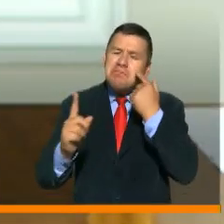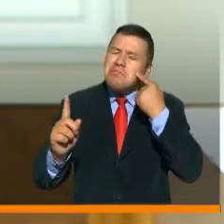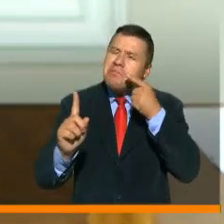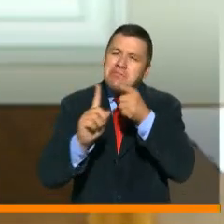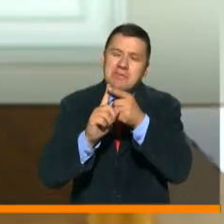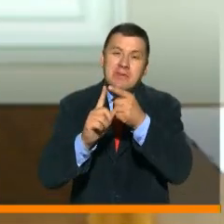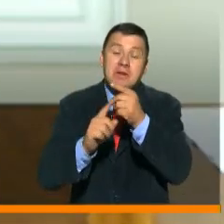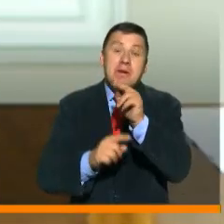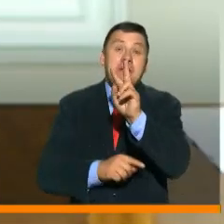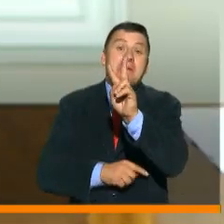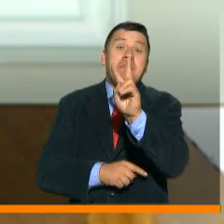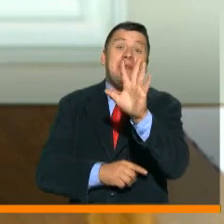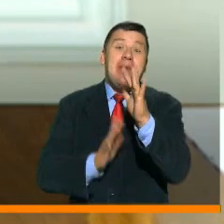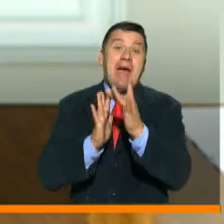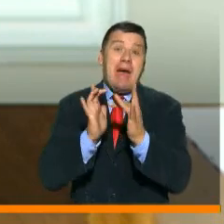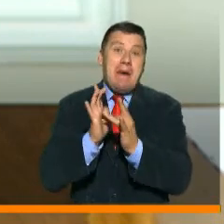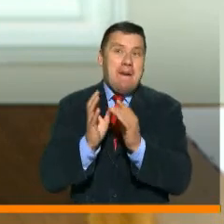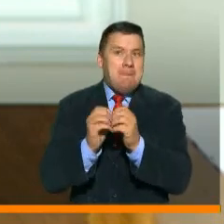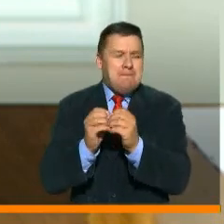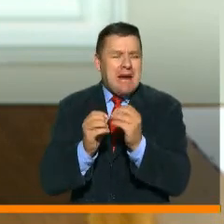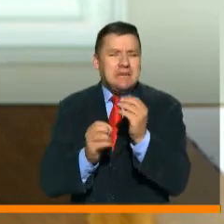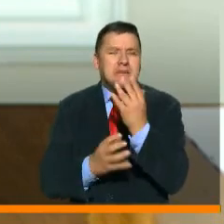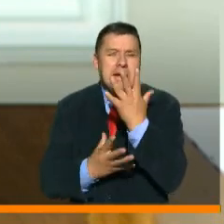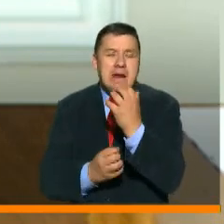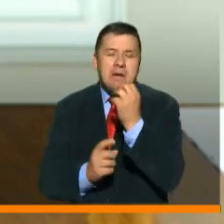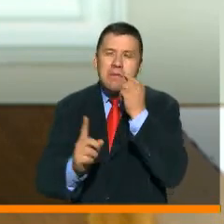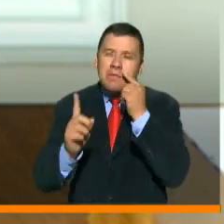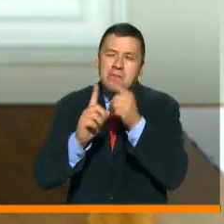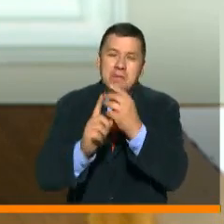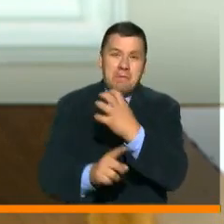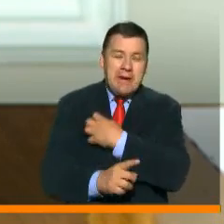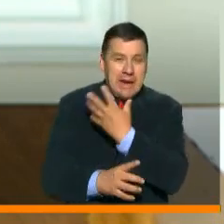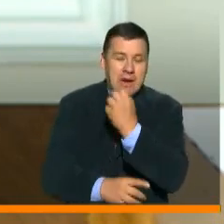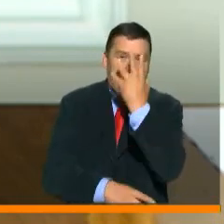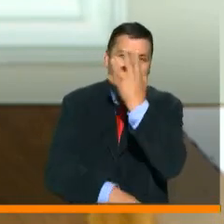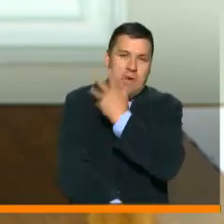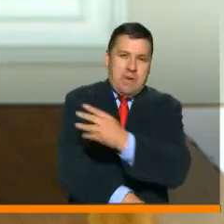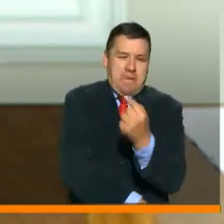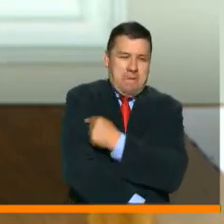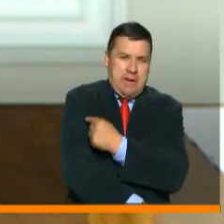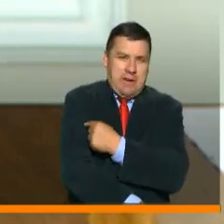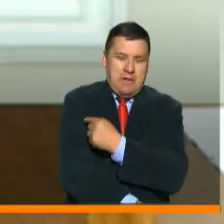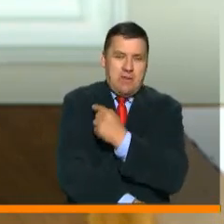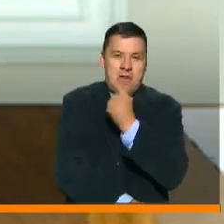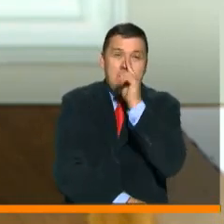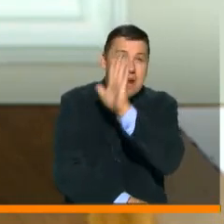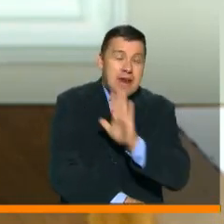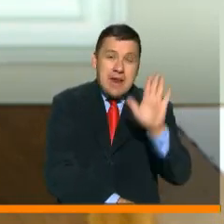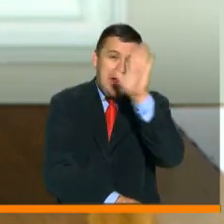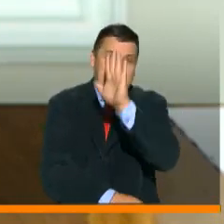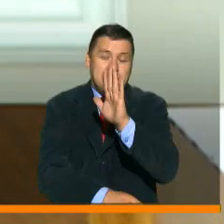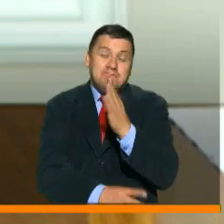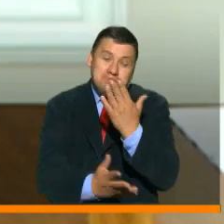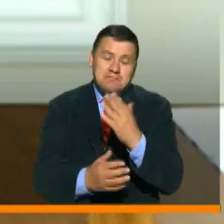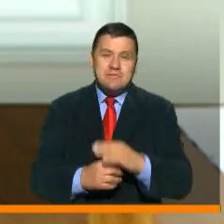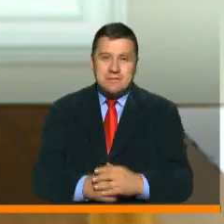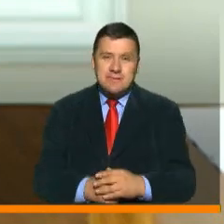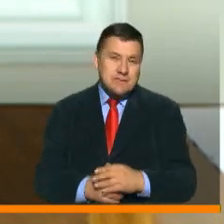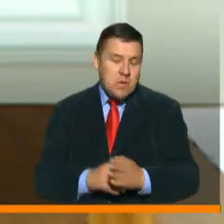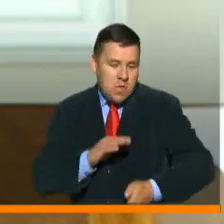tardar el 25 de abril a los cuatro millones de vacunados en todo el territorio nacional de manera que